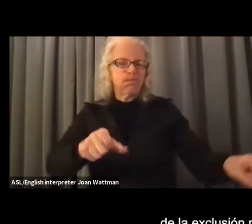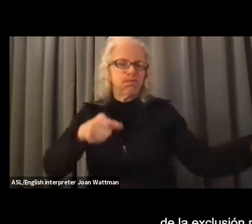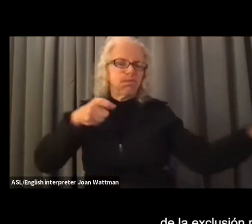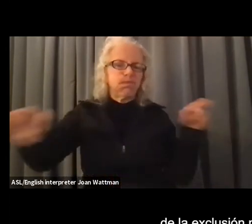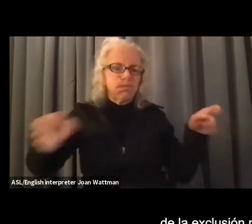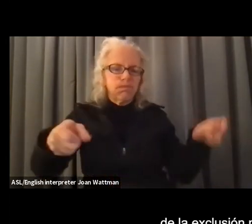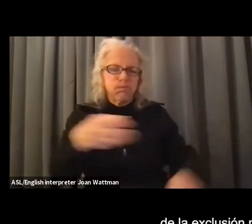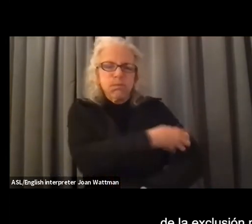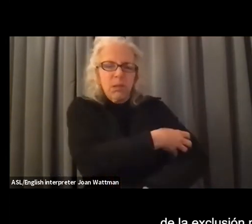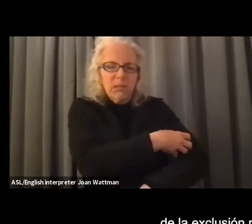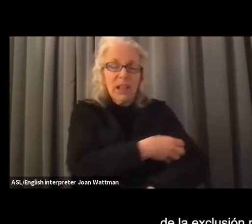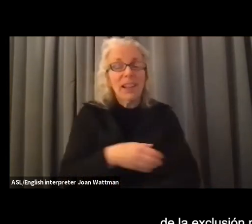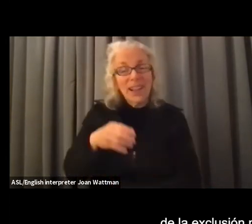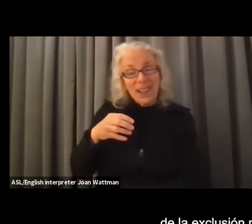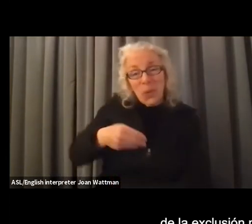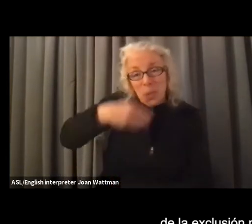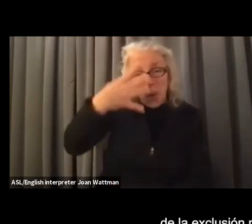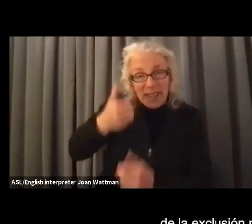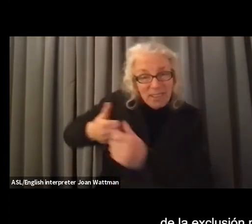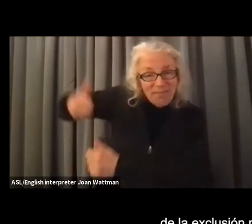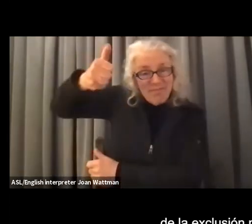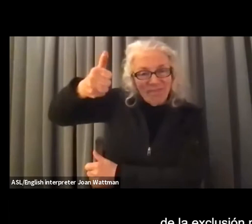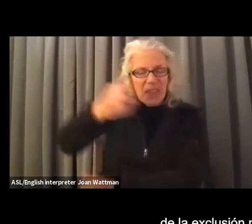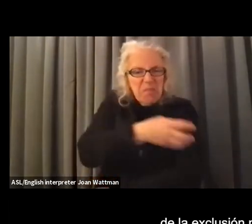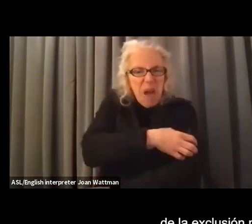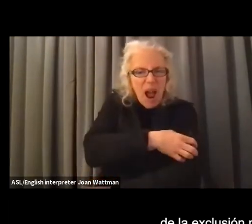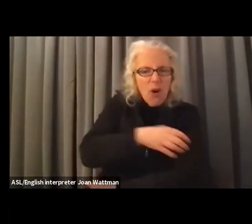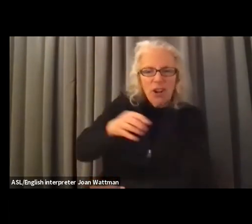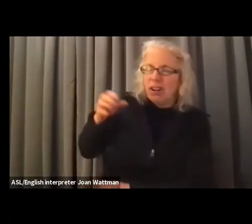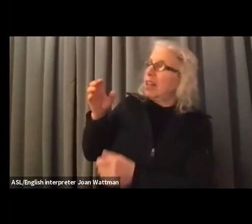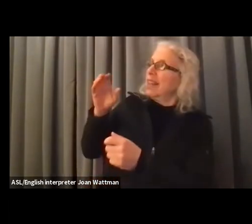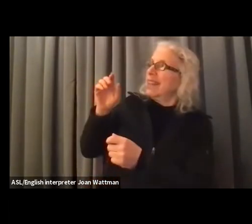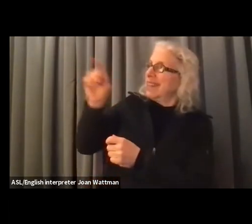masiva de seres humanos y de pueblos y de territorios en el mundo.